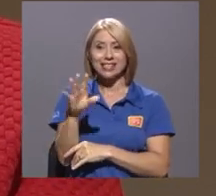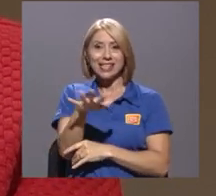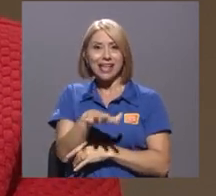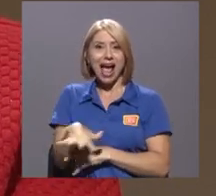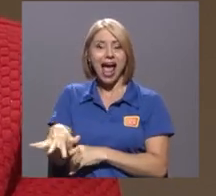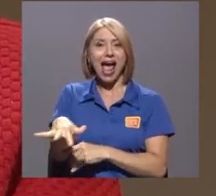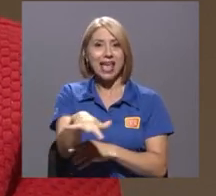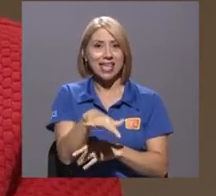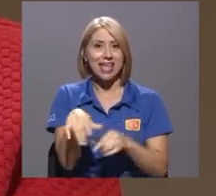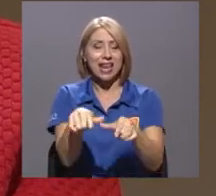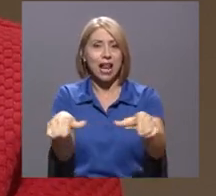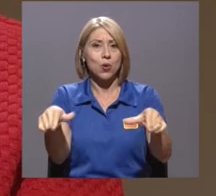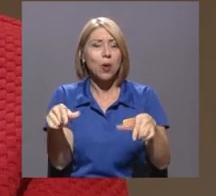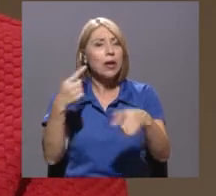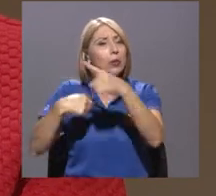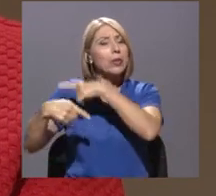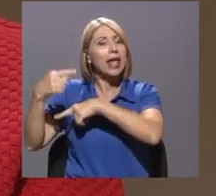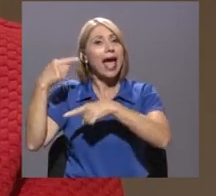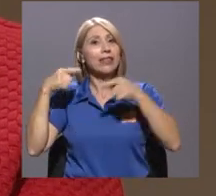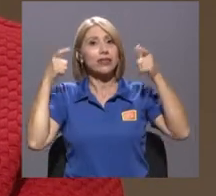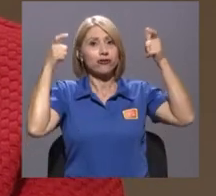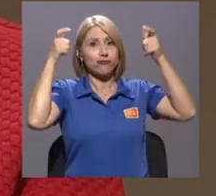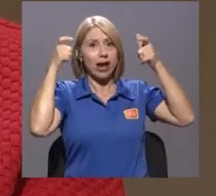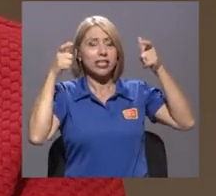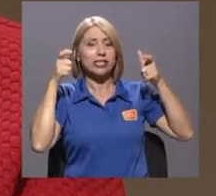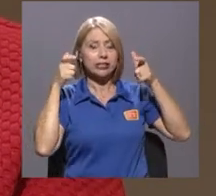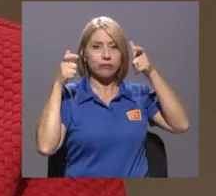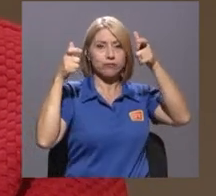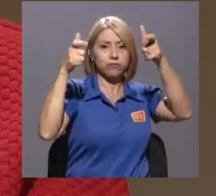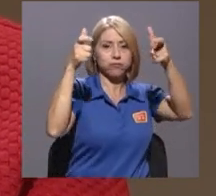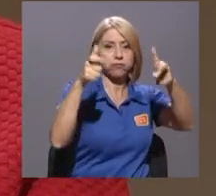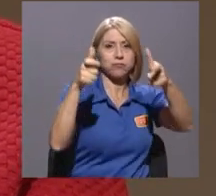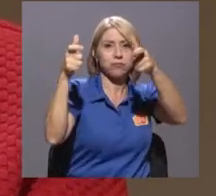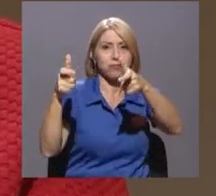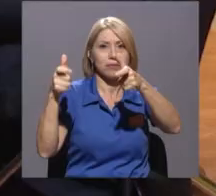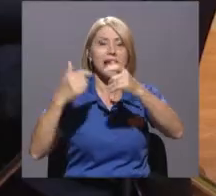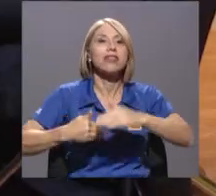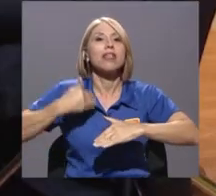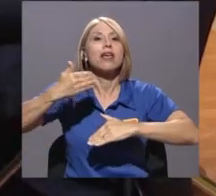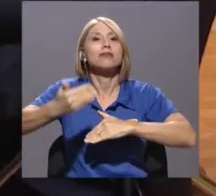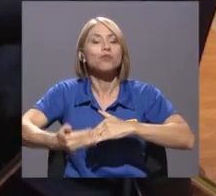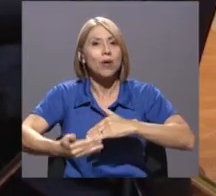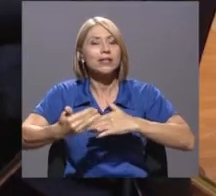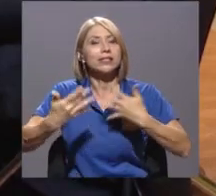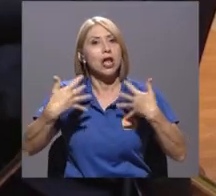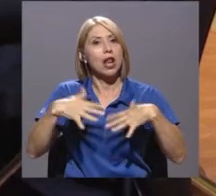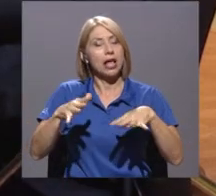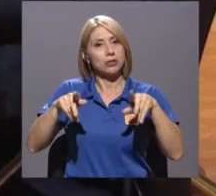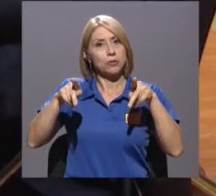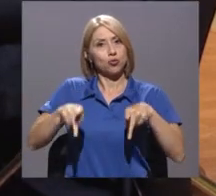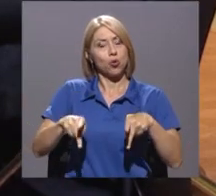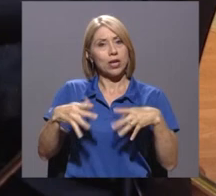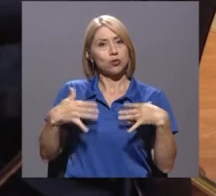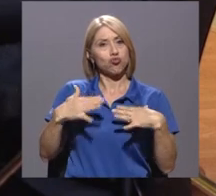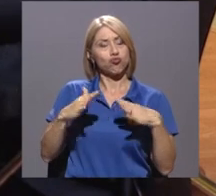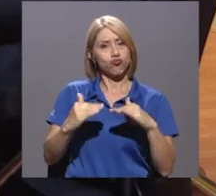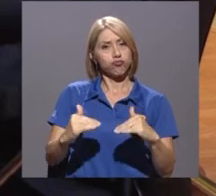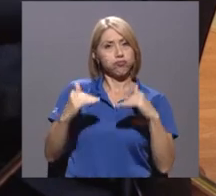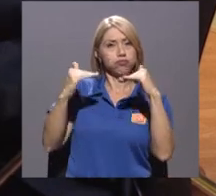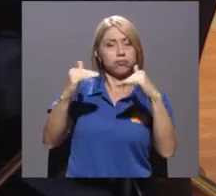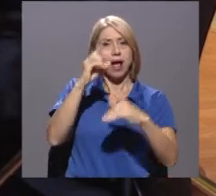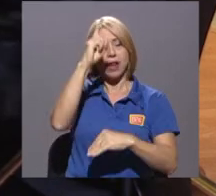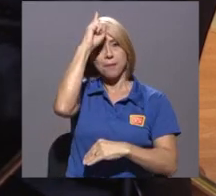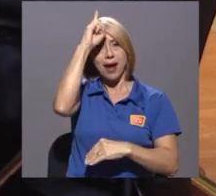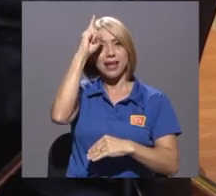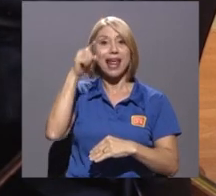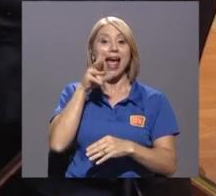coronaban los reyes y más tarde los emperadores de alemania y eso entre ellos